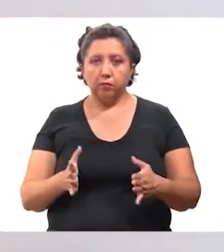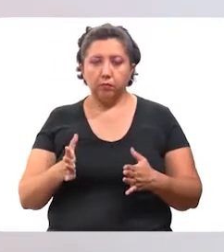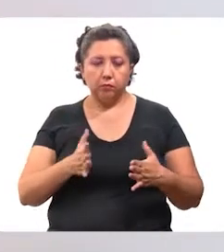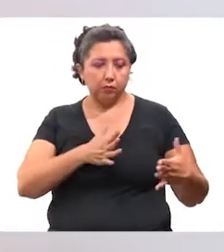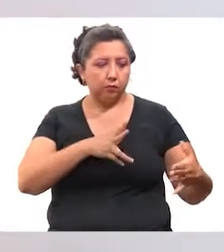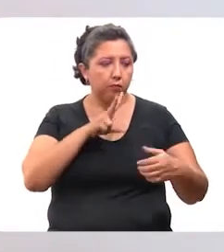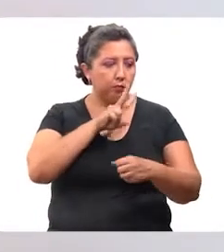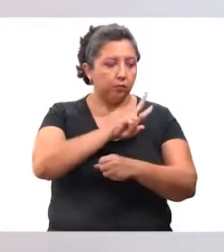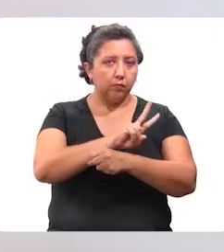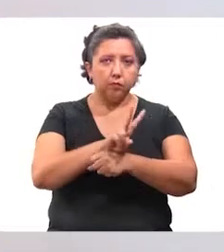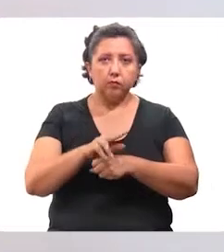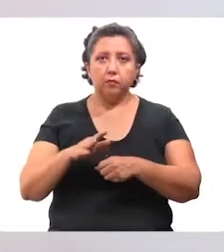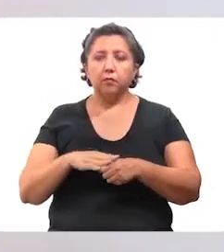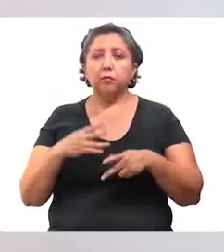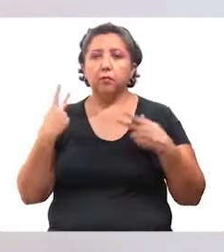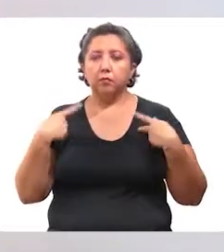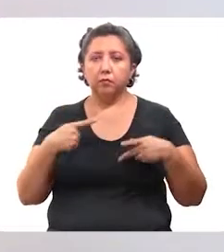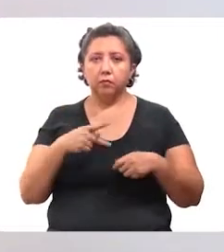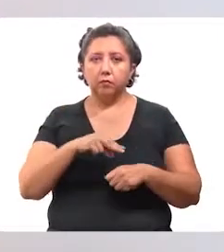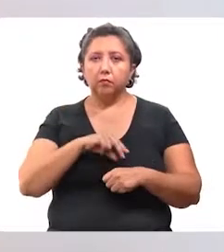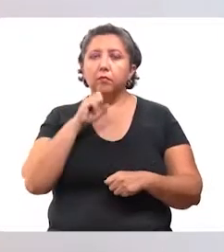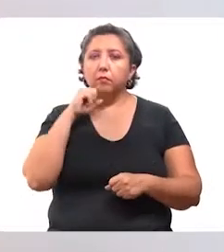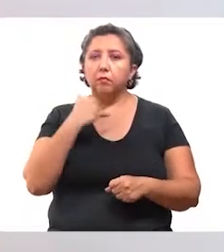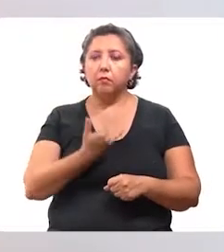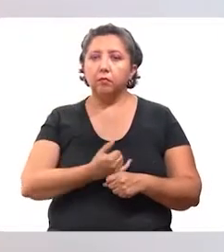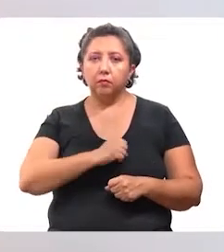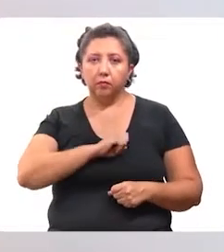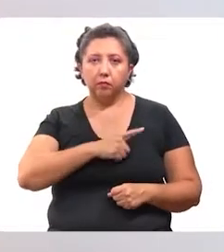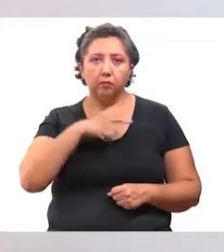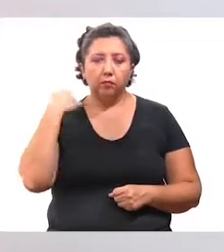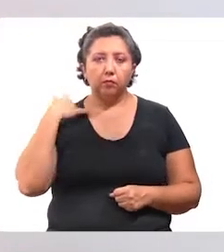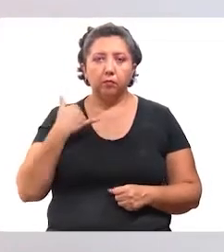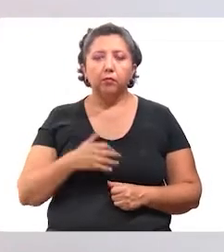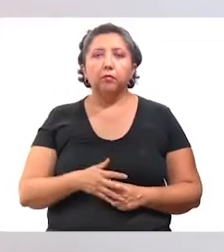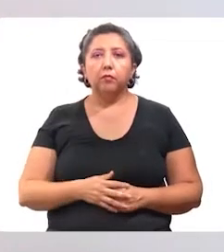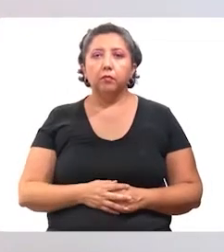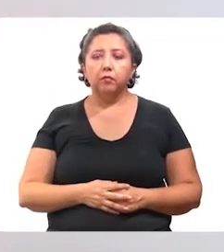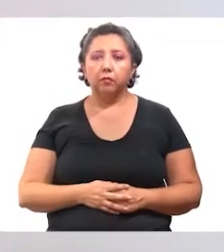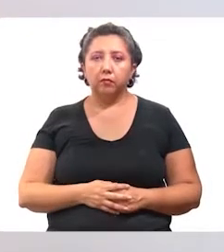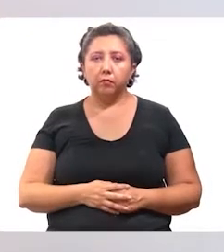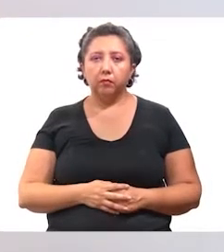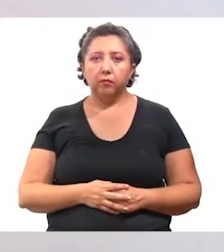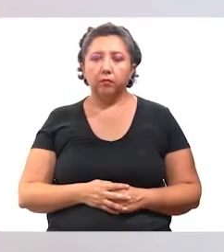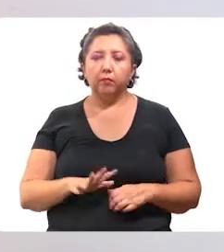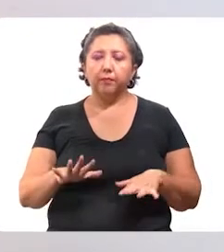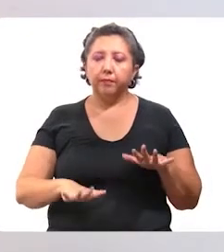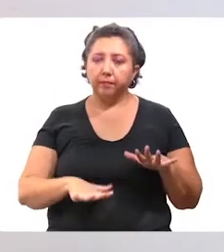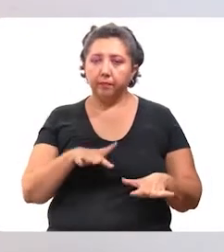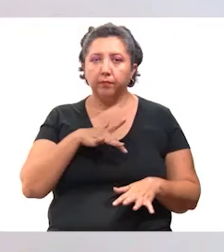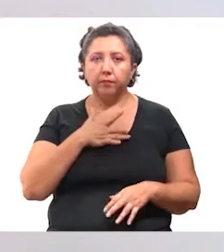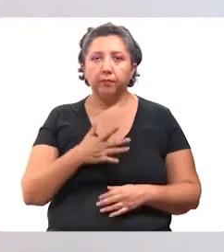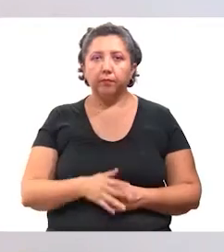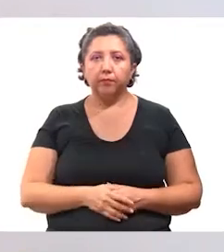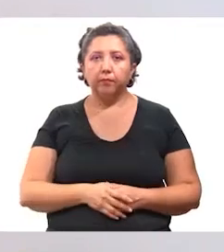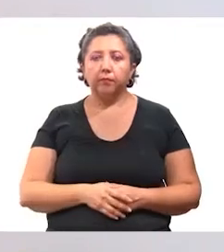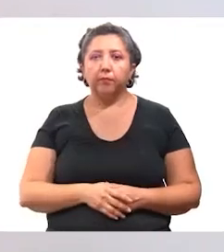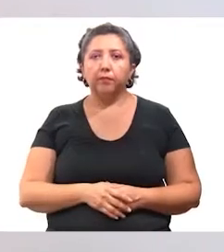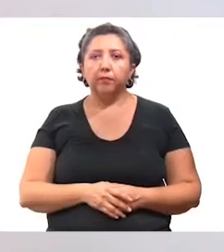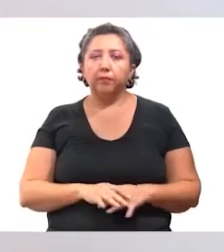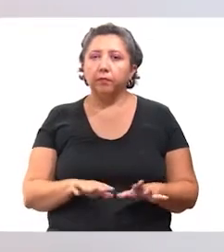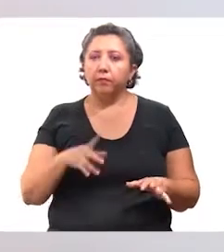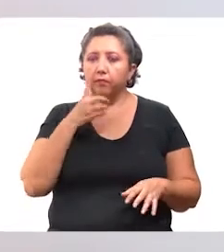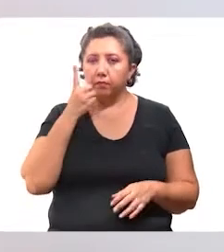estables, aislados, monitoreados por personal médico de la Secretaría de Salud de Yucatán. Presentan síntomas